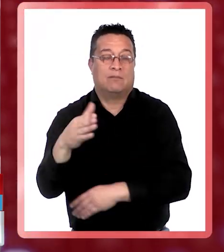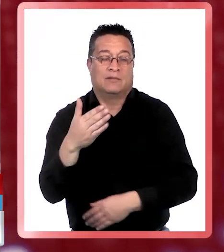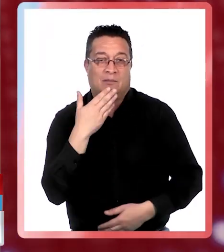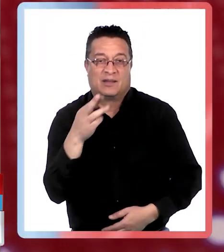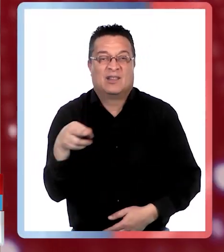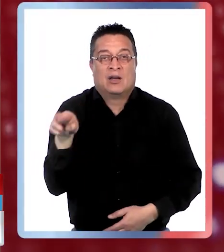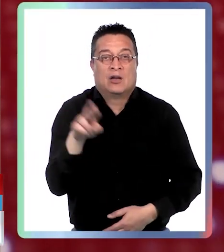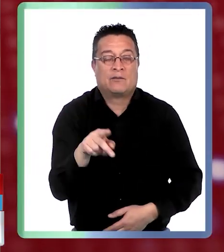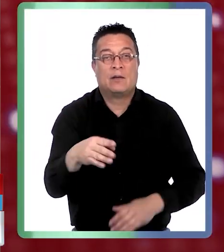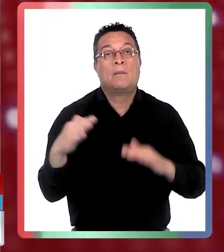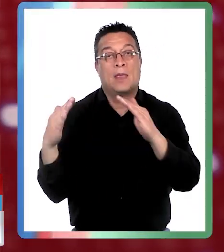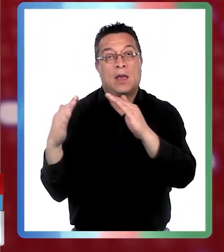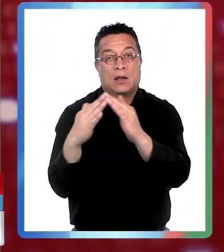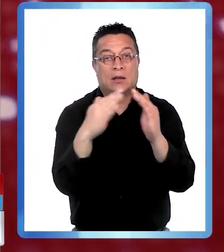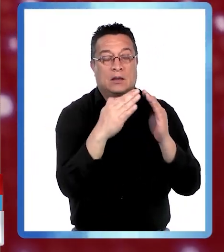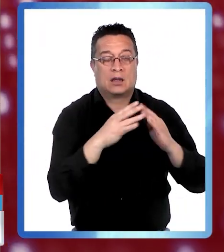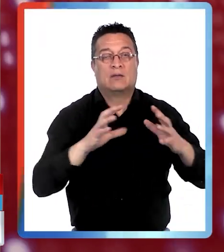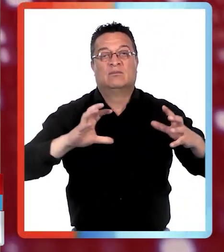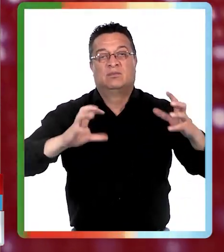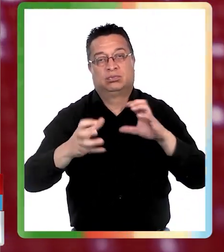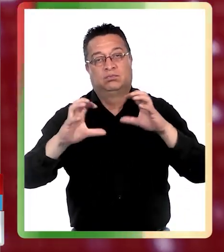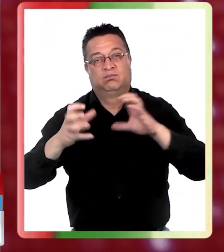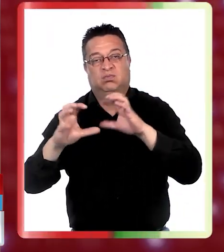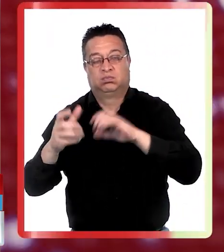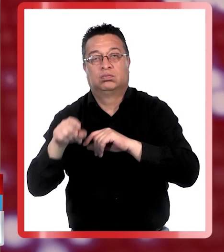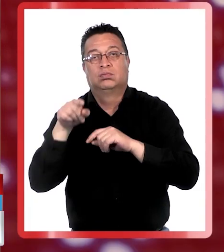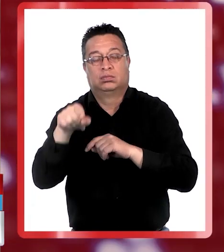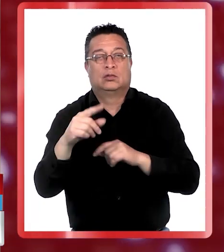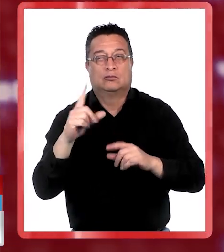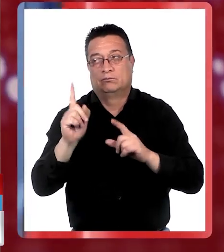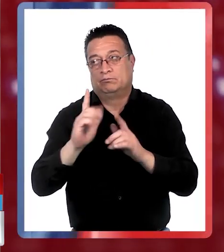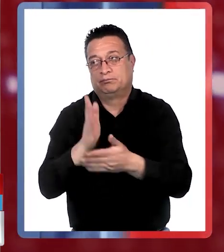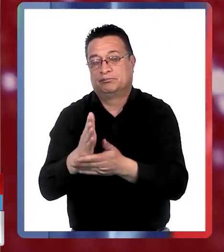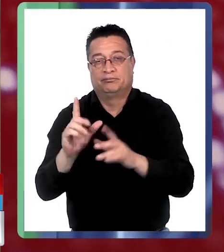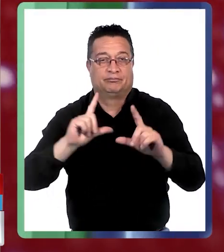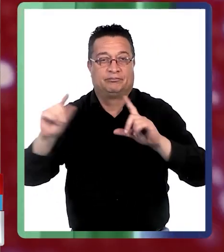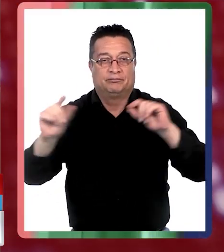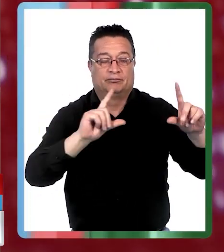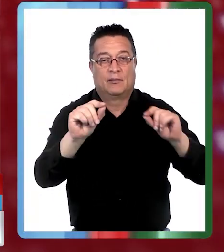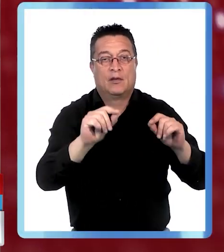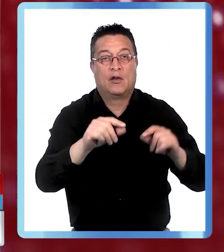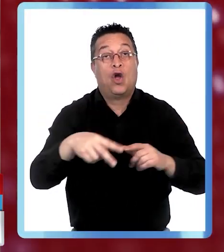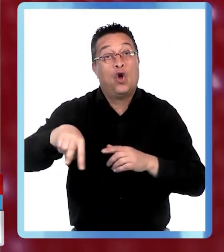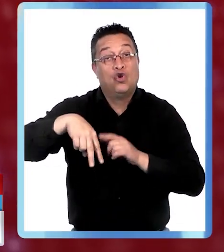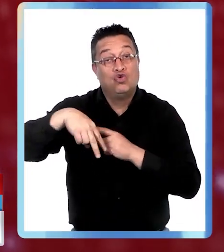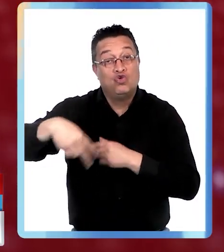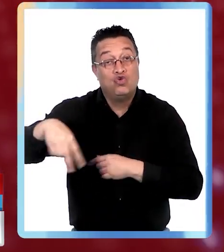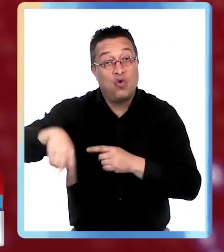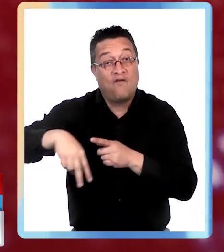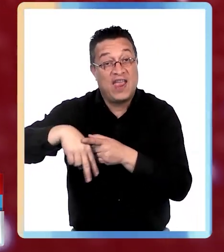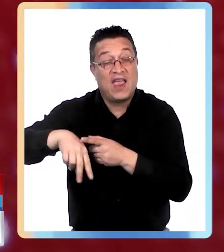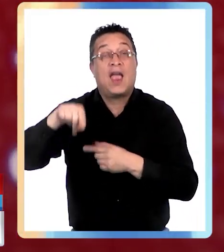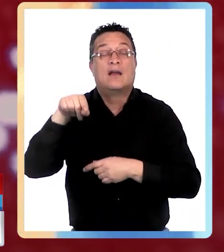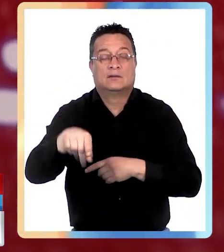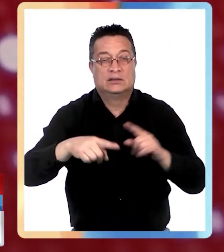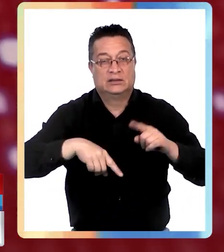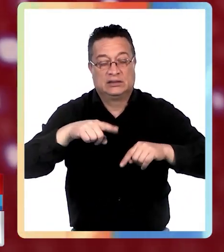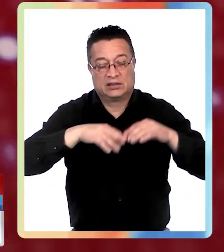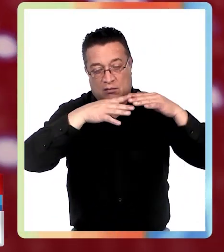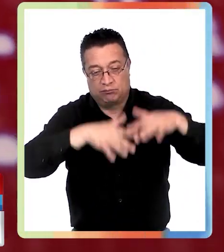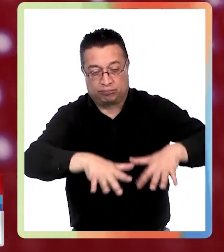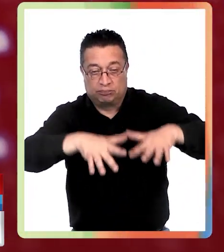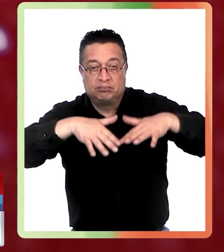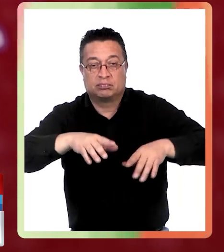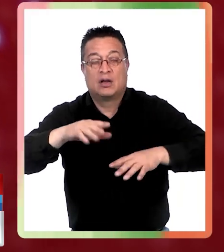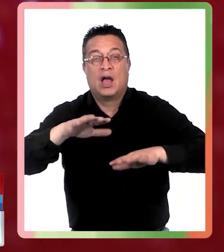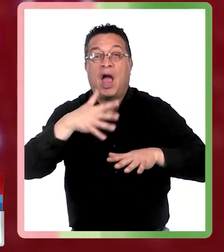curanilahue esto dejó viviendas inundadas y obligó a evacuar el sector en la región del ñuble se registraron desplazamientos